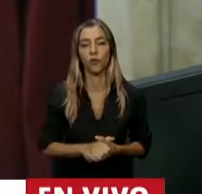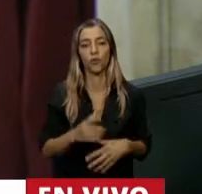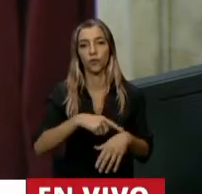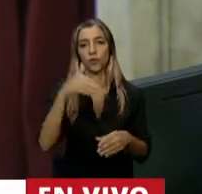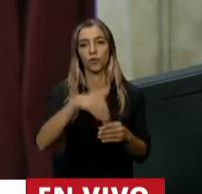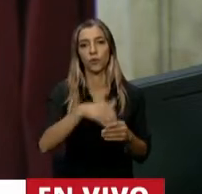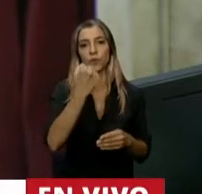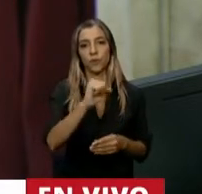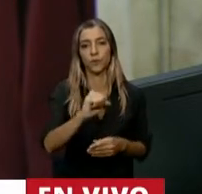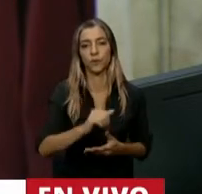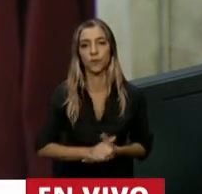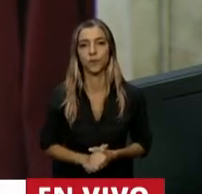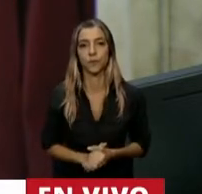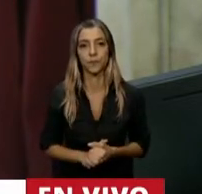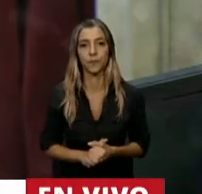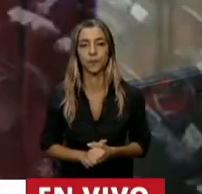Ausente a la hora de votar.